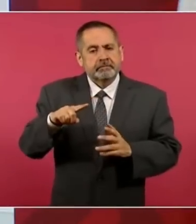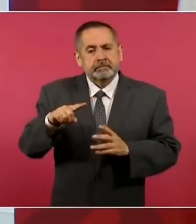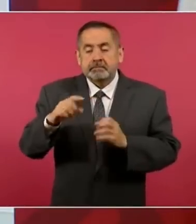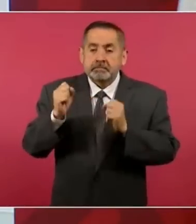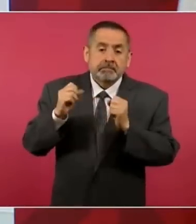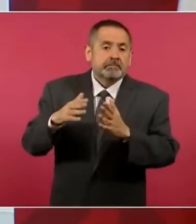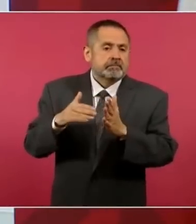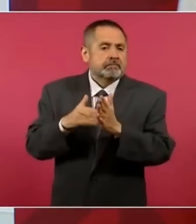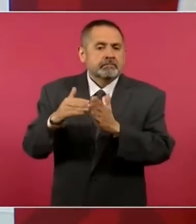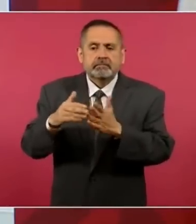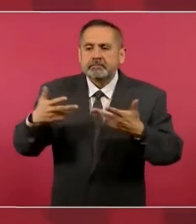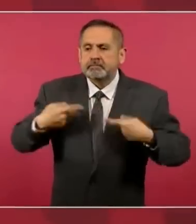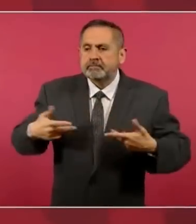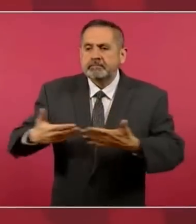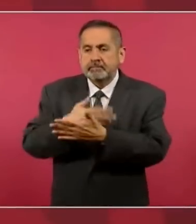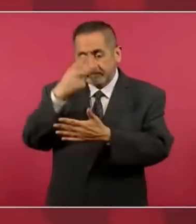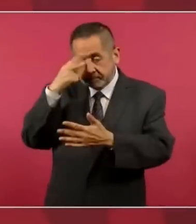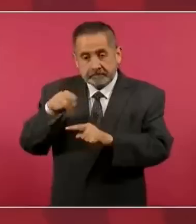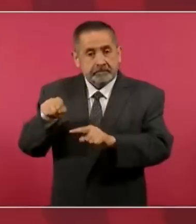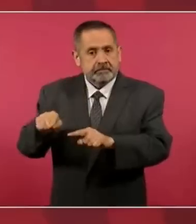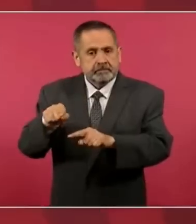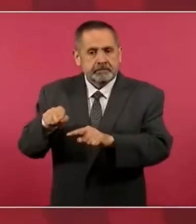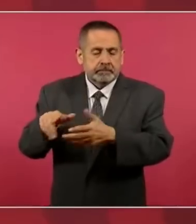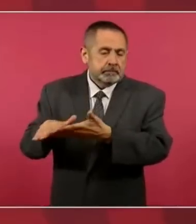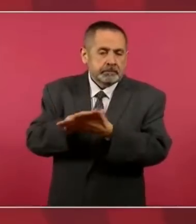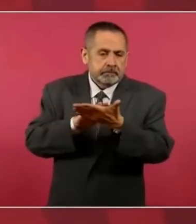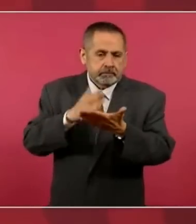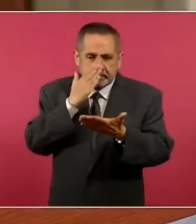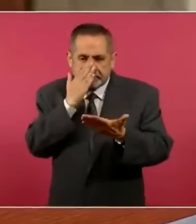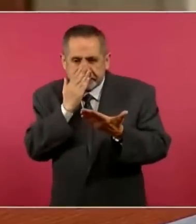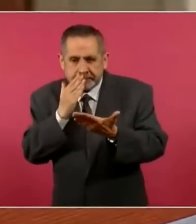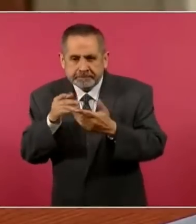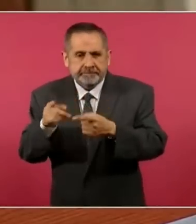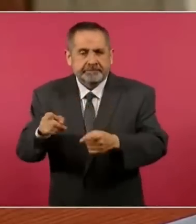millones de mexicanos, sobre todo para la gente más humilde.